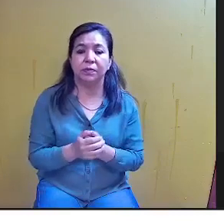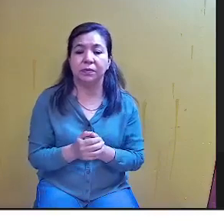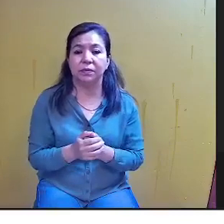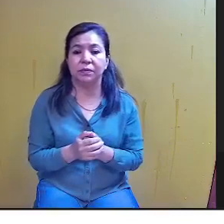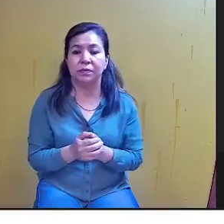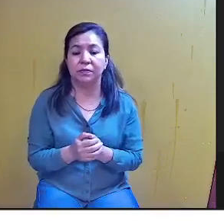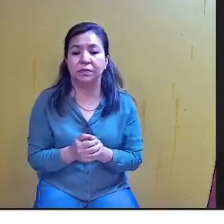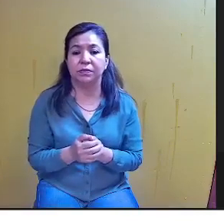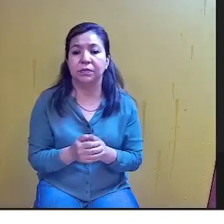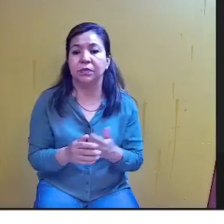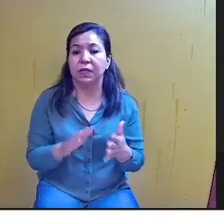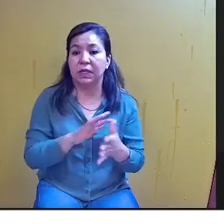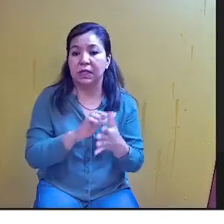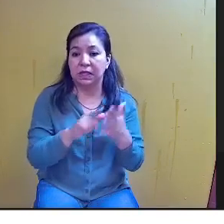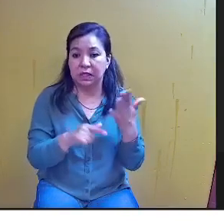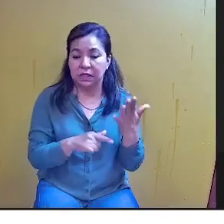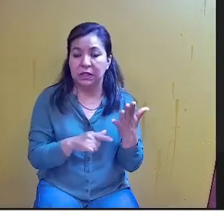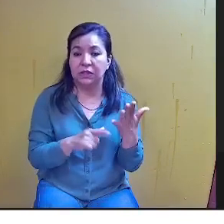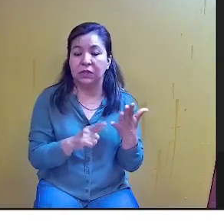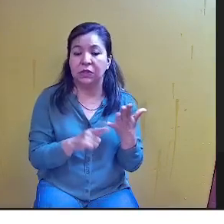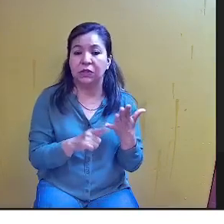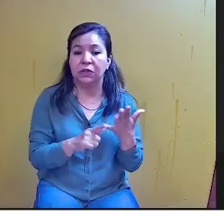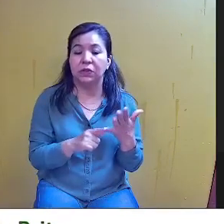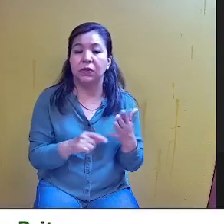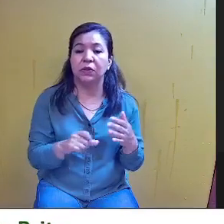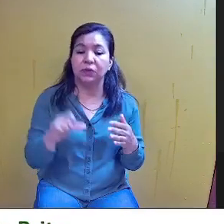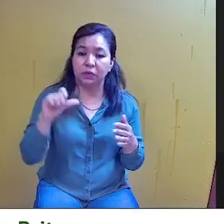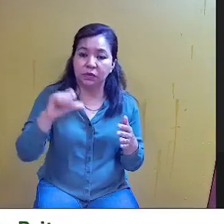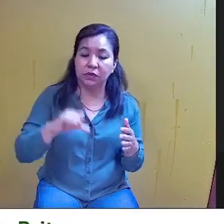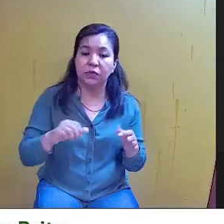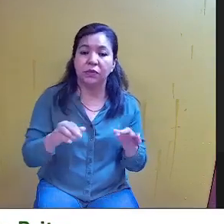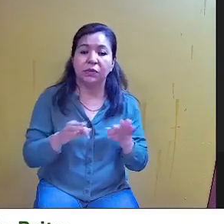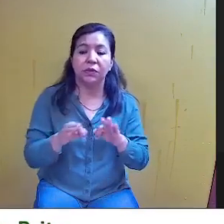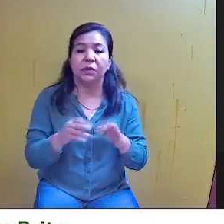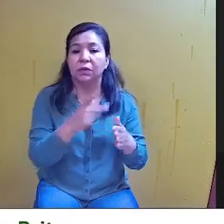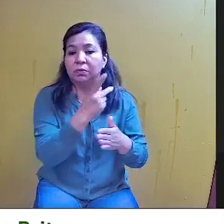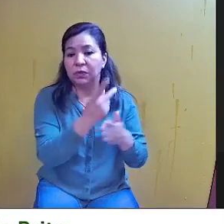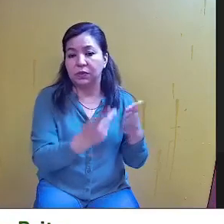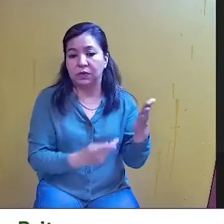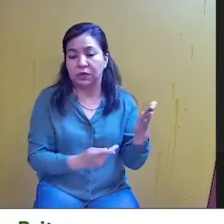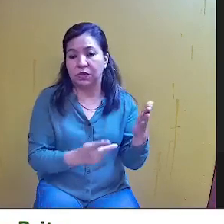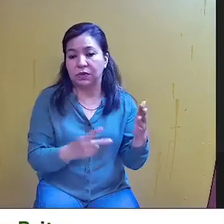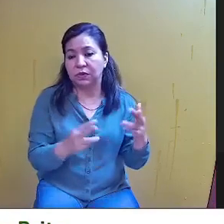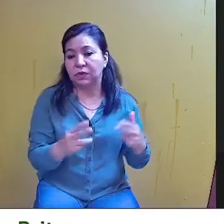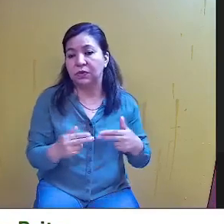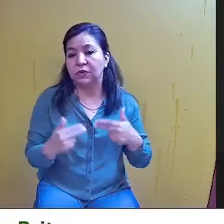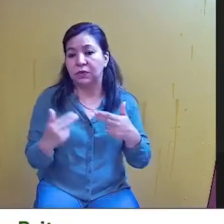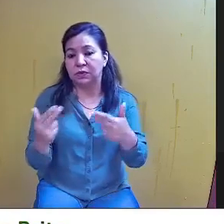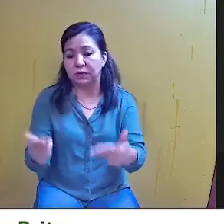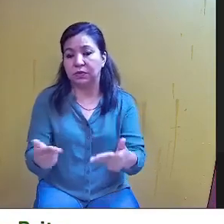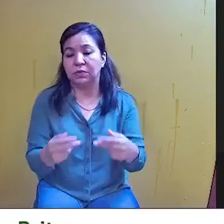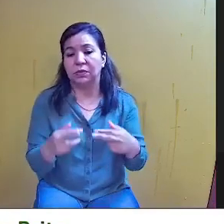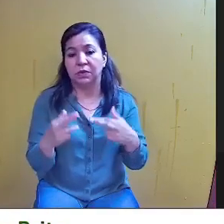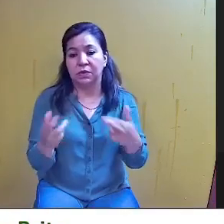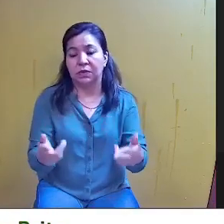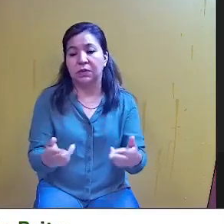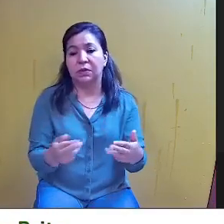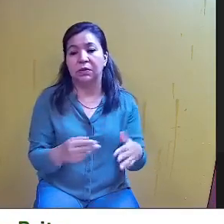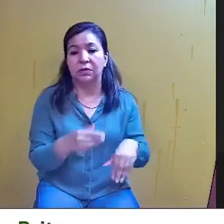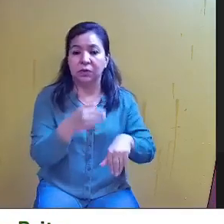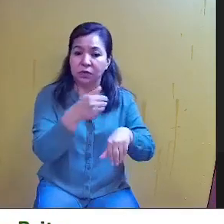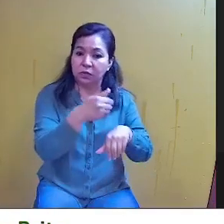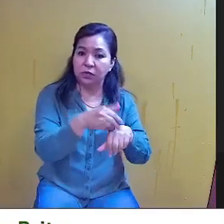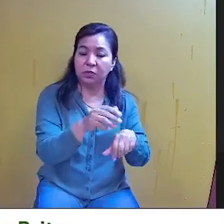El quinto asunto listado para analizar y resolver se trata de un proyecto de resolución relativo a los expedientes